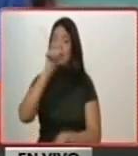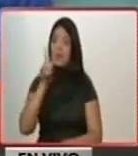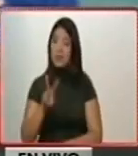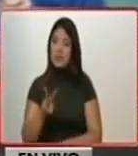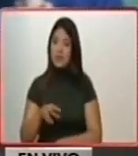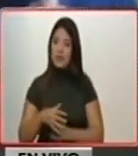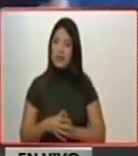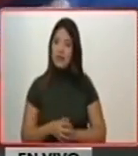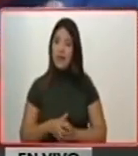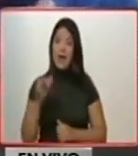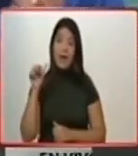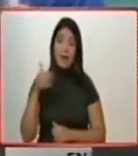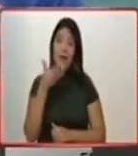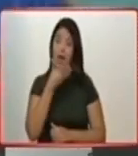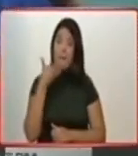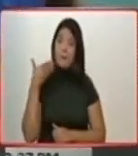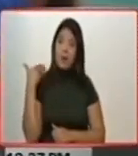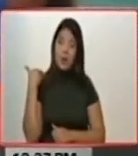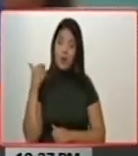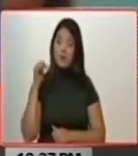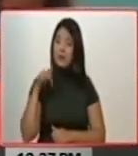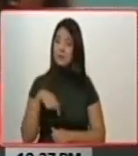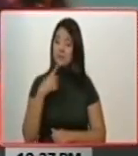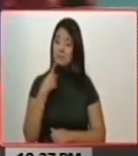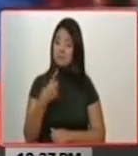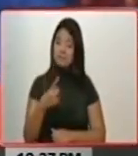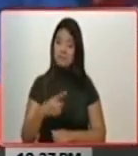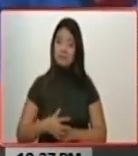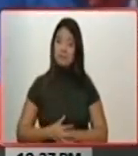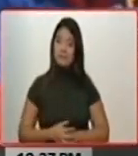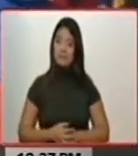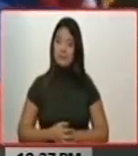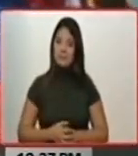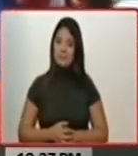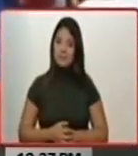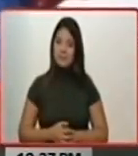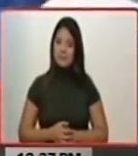Choroní. Y así lo decimos aquí.